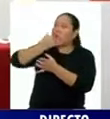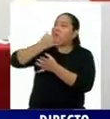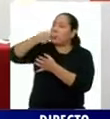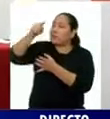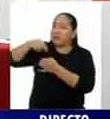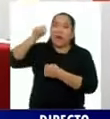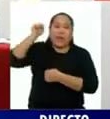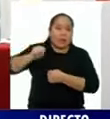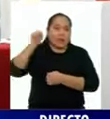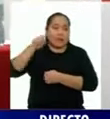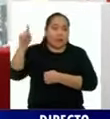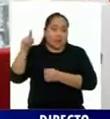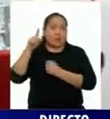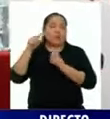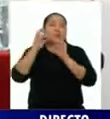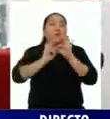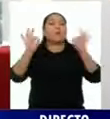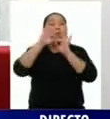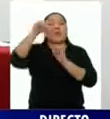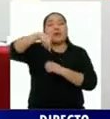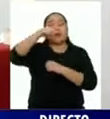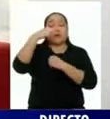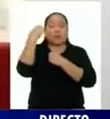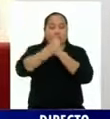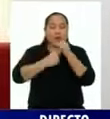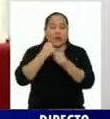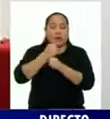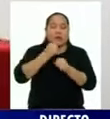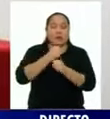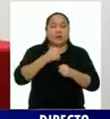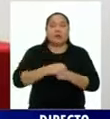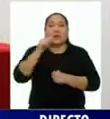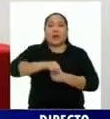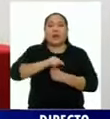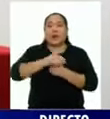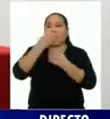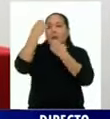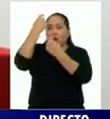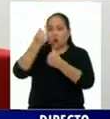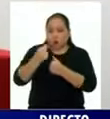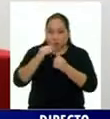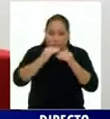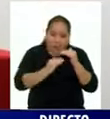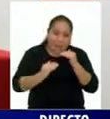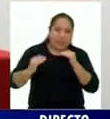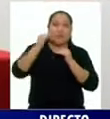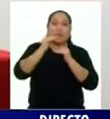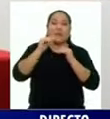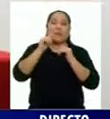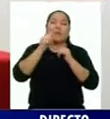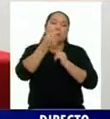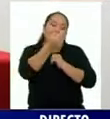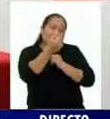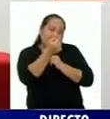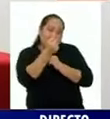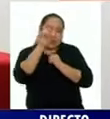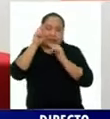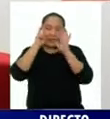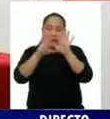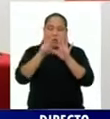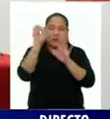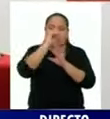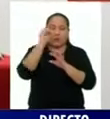muchísimo. Este año la economía mundial va a crecer casi en 6%. Esa es una